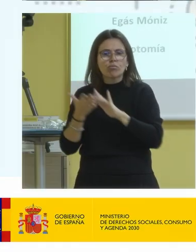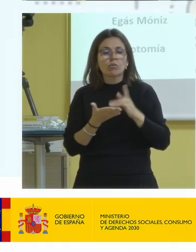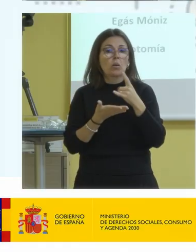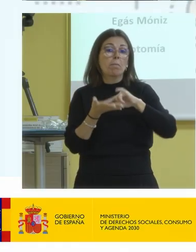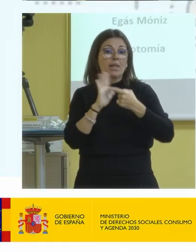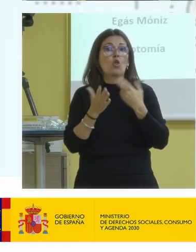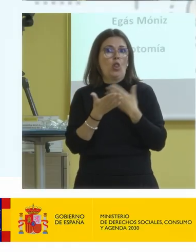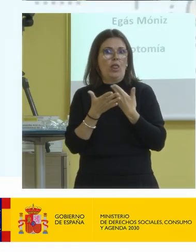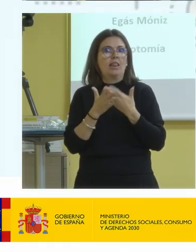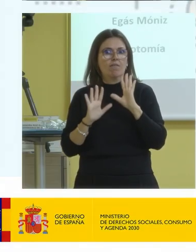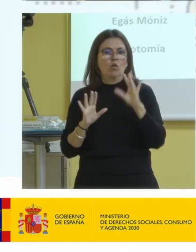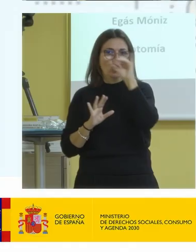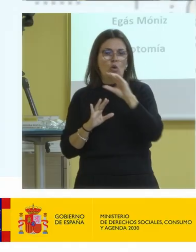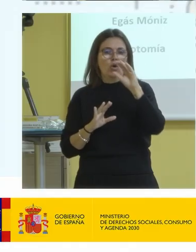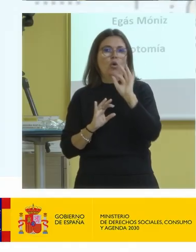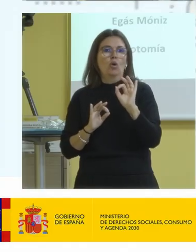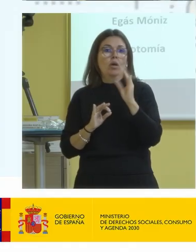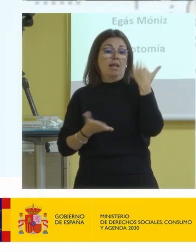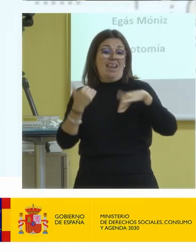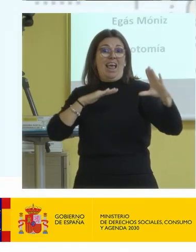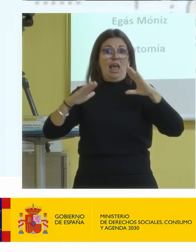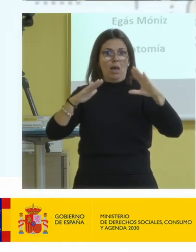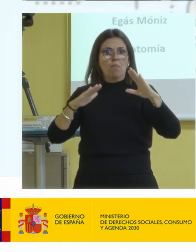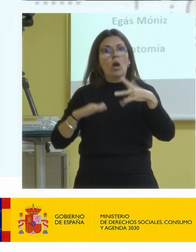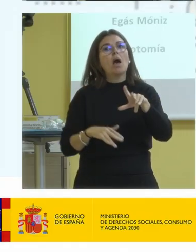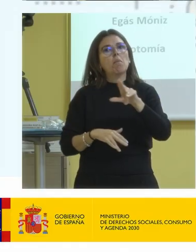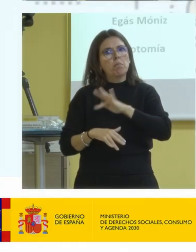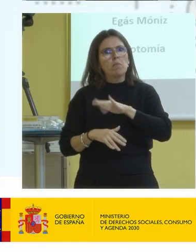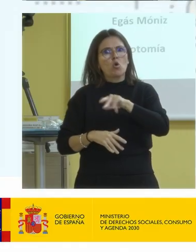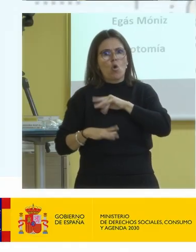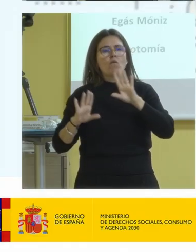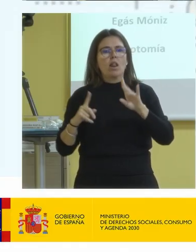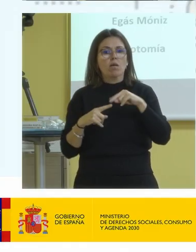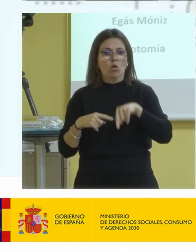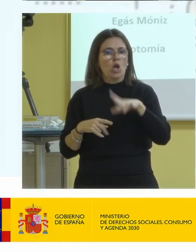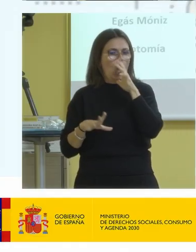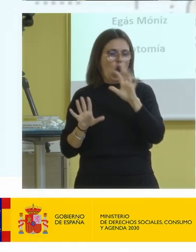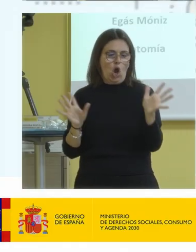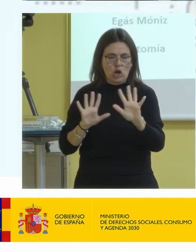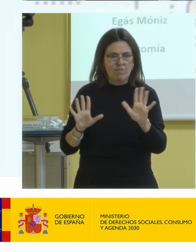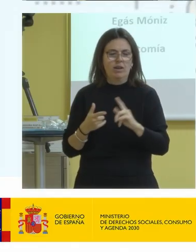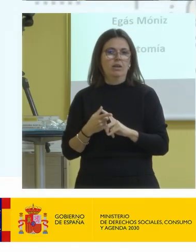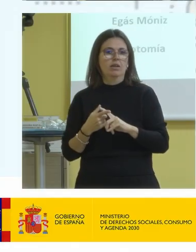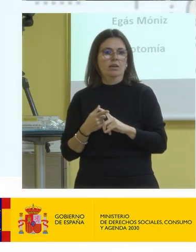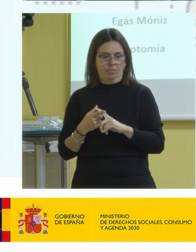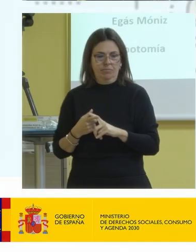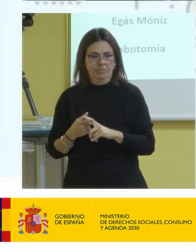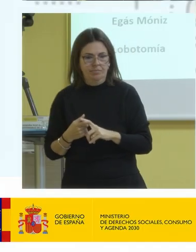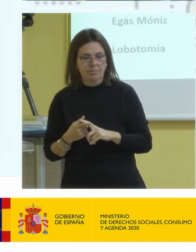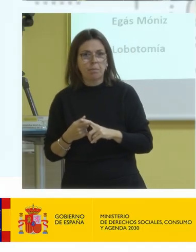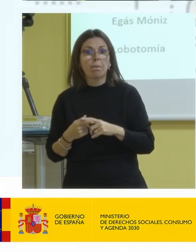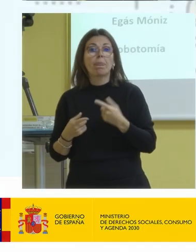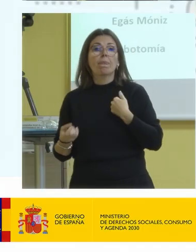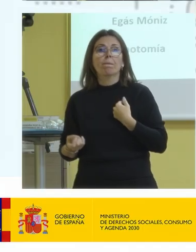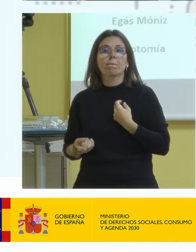método científico, ¿vale? Que en la época fue de premio Nobel, pero que hoy nos parece horripilante, ¿verdad? ¿Por